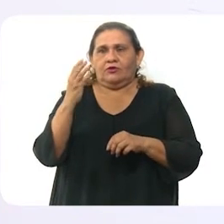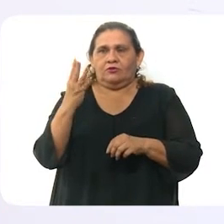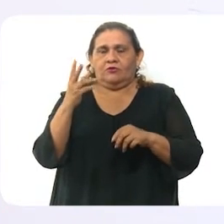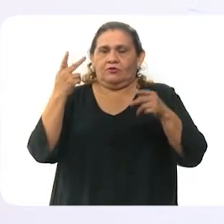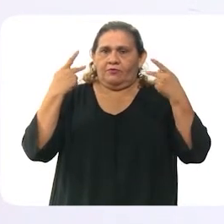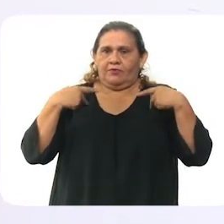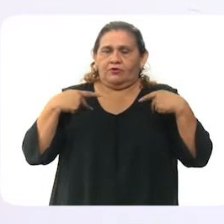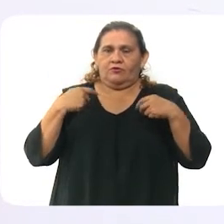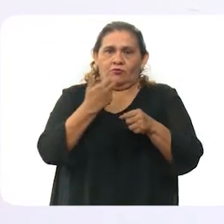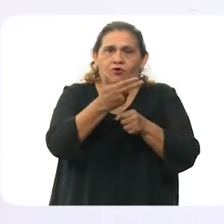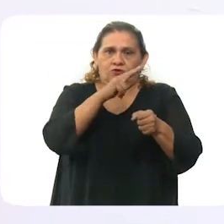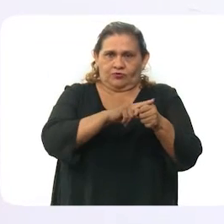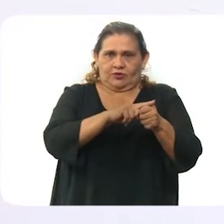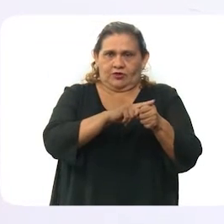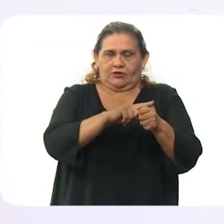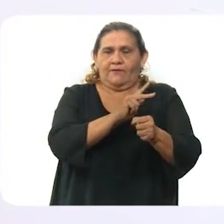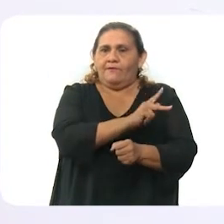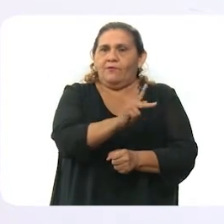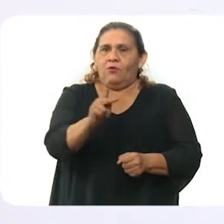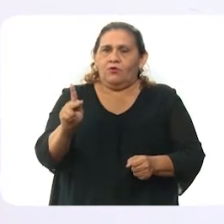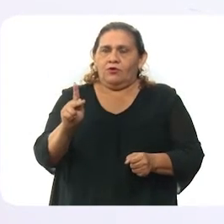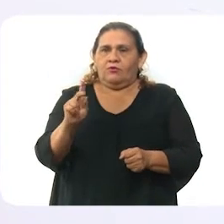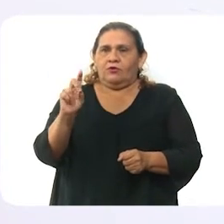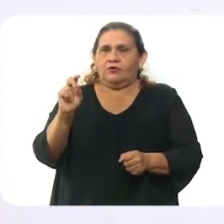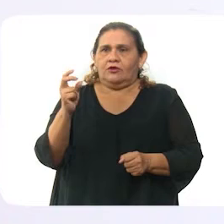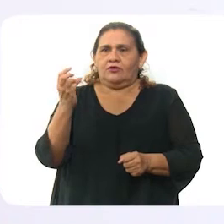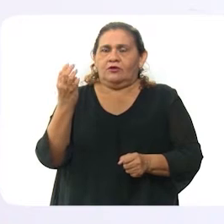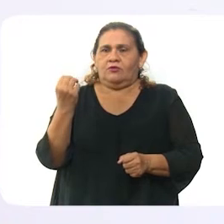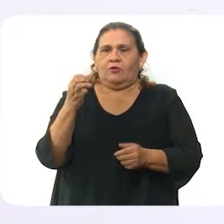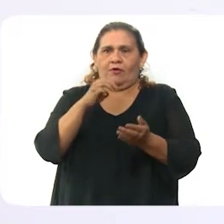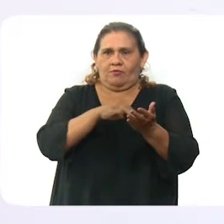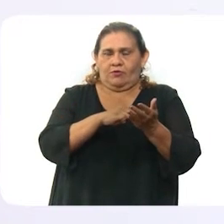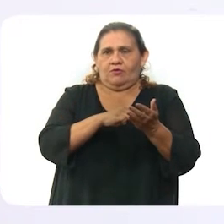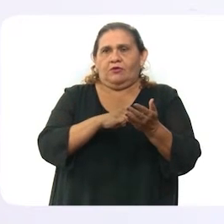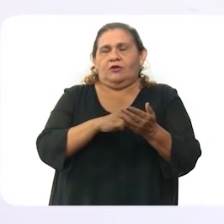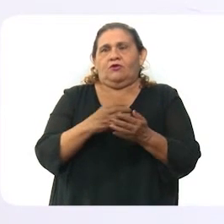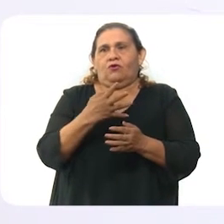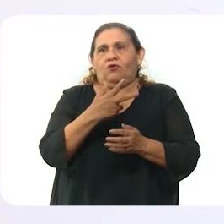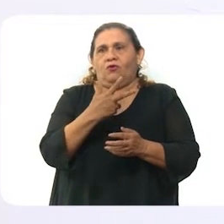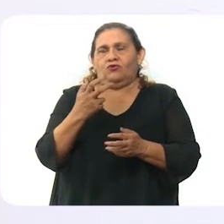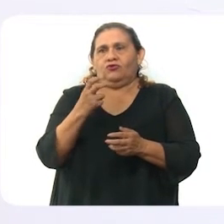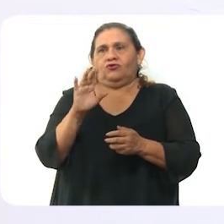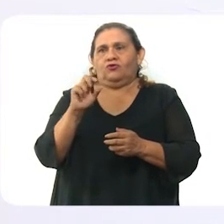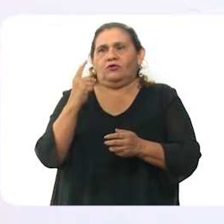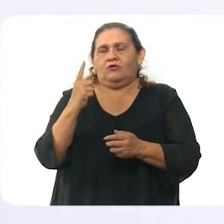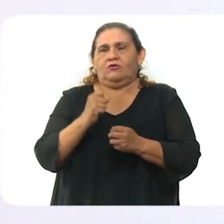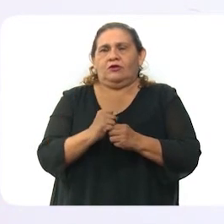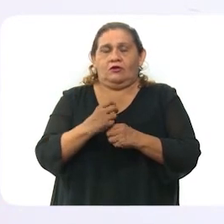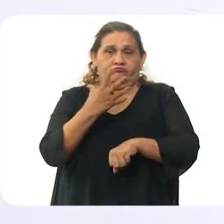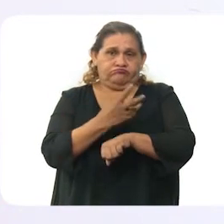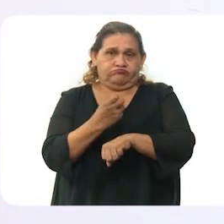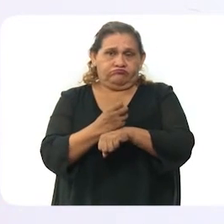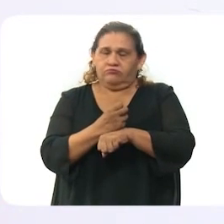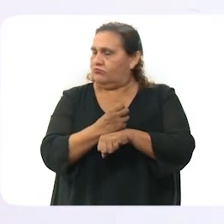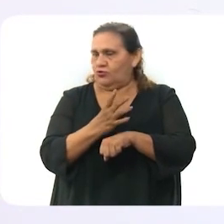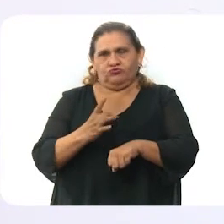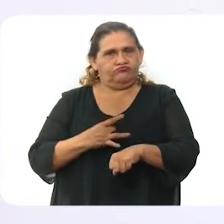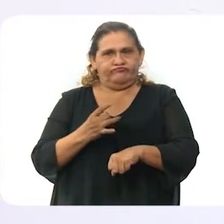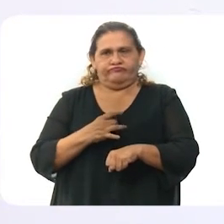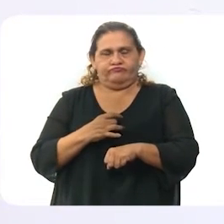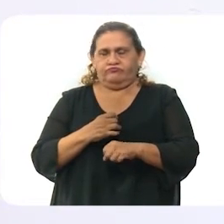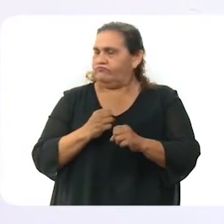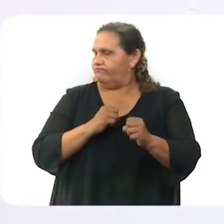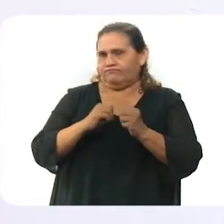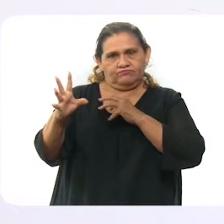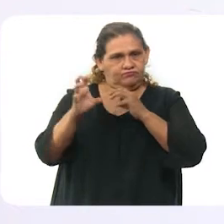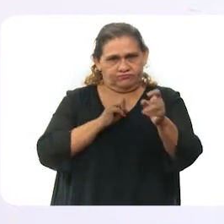pacientes en hospitales públicos. 39,851 pacientes ya se recuperaron, no presentan síntomas ni pueden